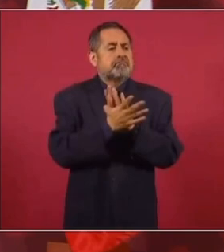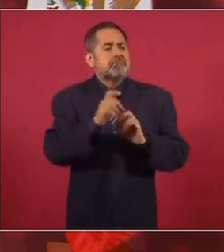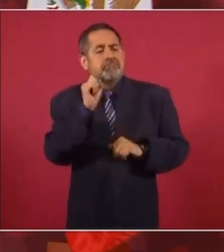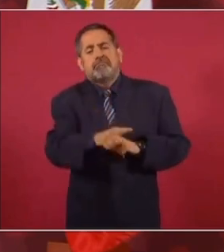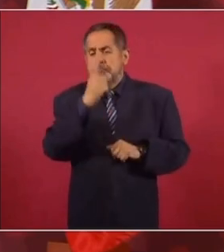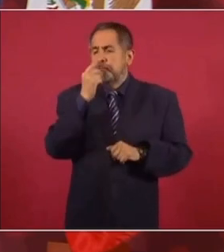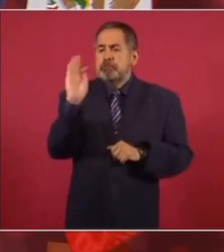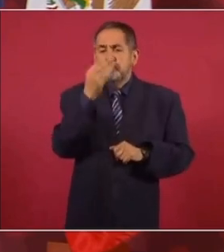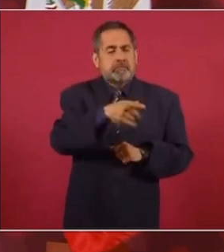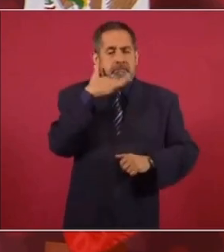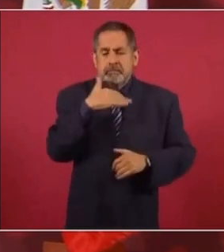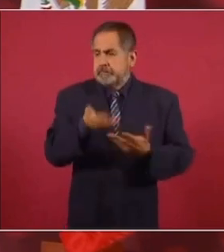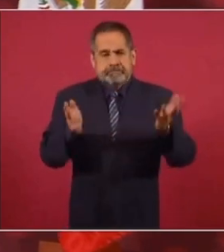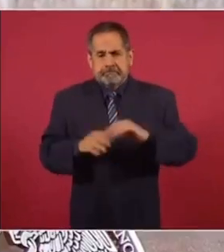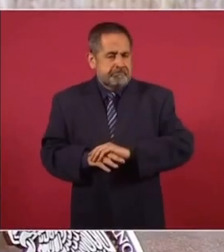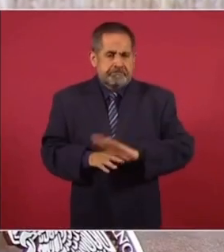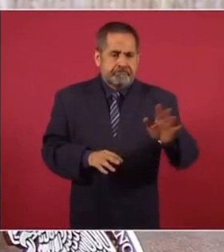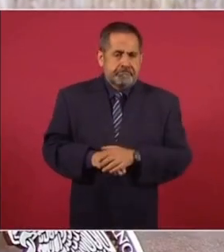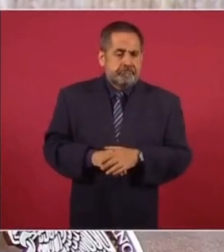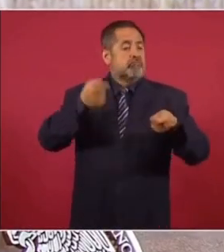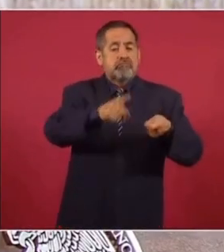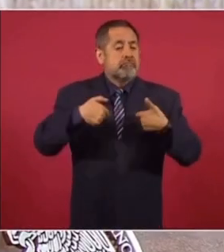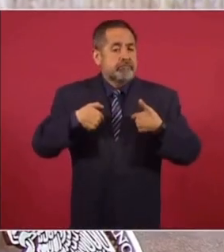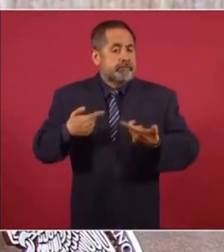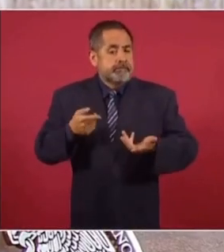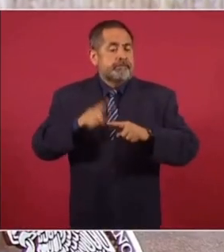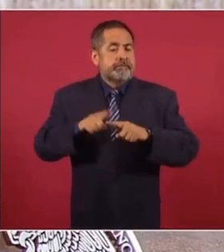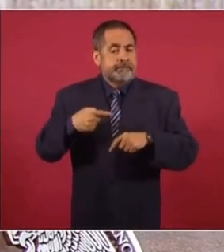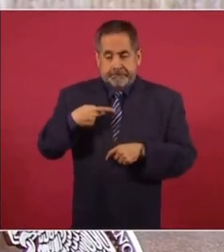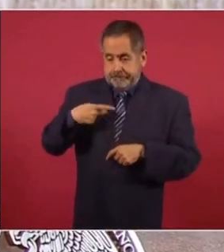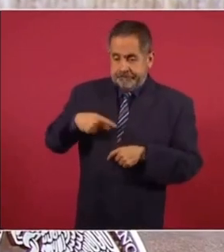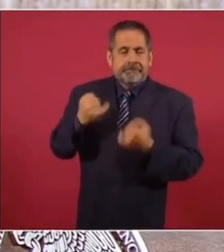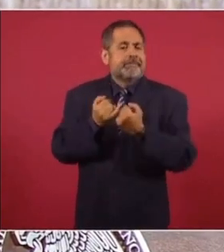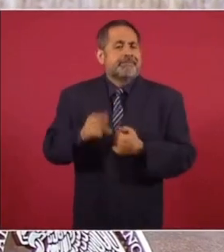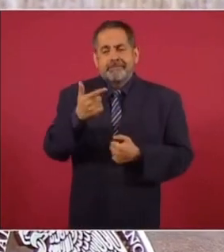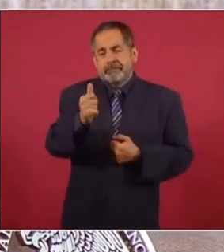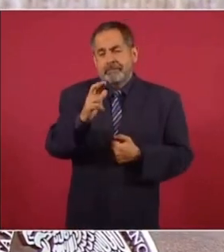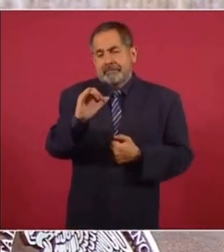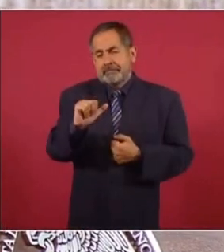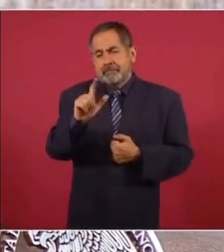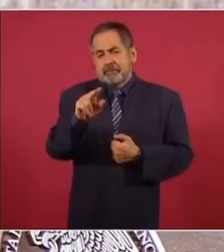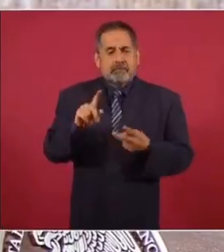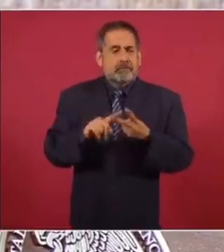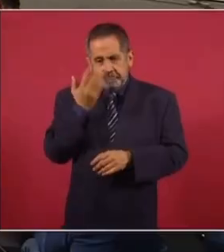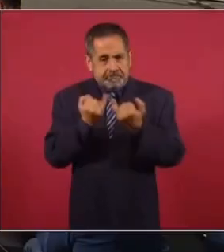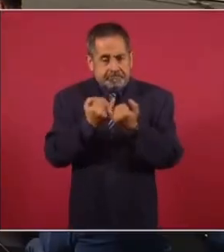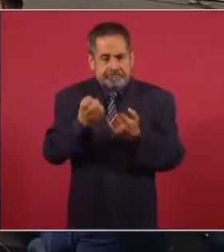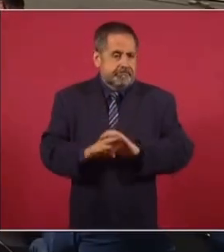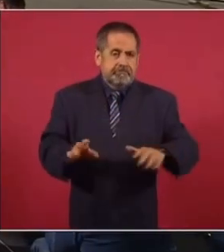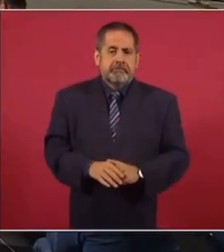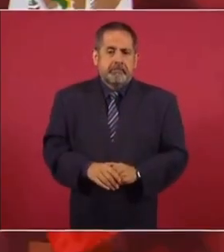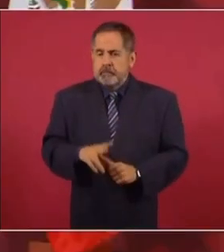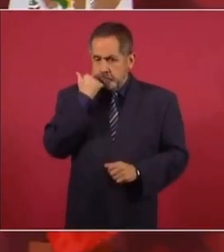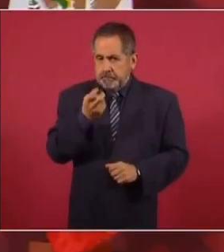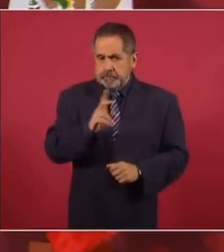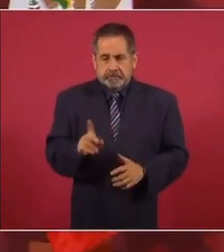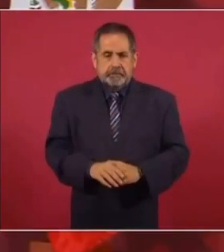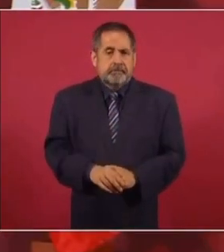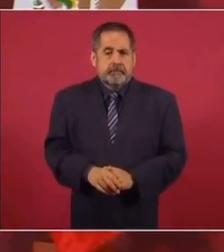Policía Federal, que estaba bajo el mando de gentes como García Luna o como Chong. No quiero